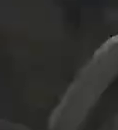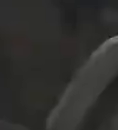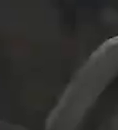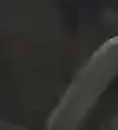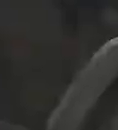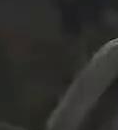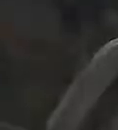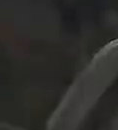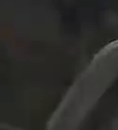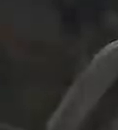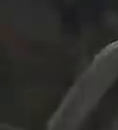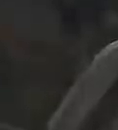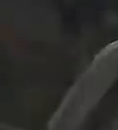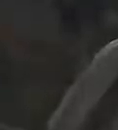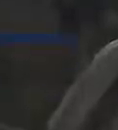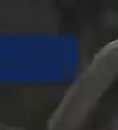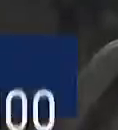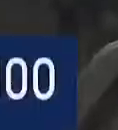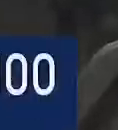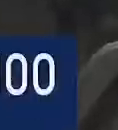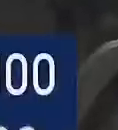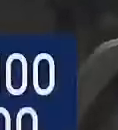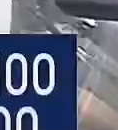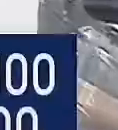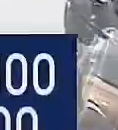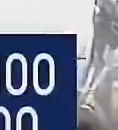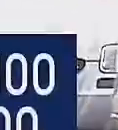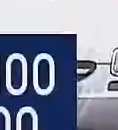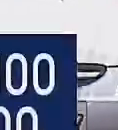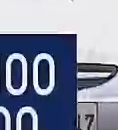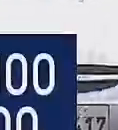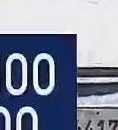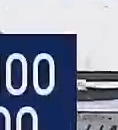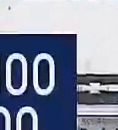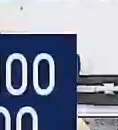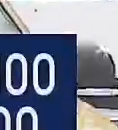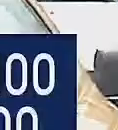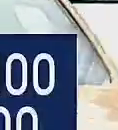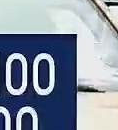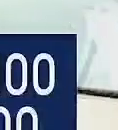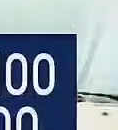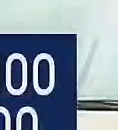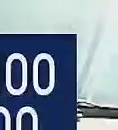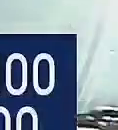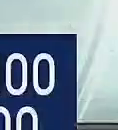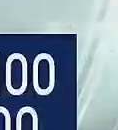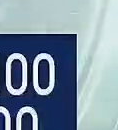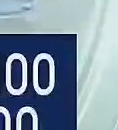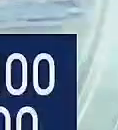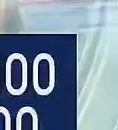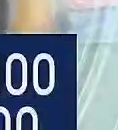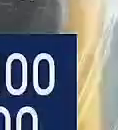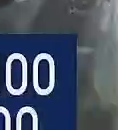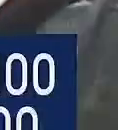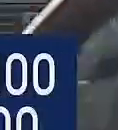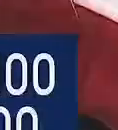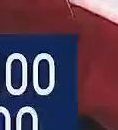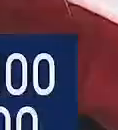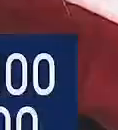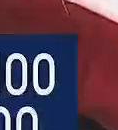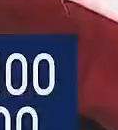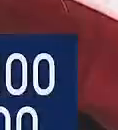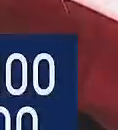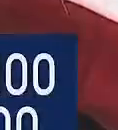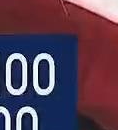Seis y 36 de la mañana, a esta hora está vigente la restricción de pico y placa. Recuerde que comienza a las 6 de